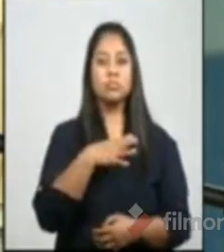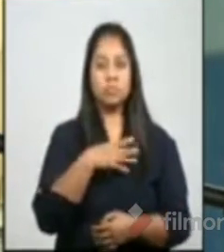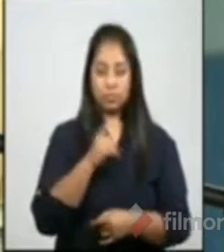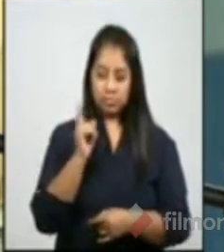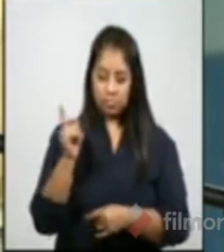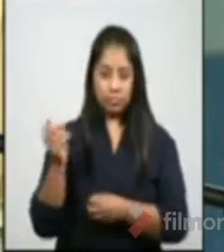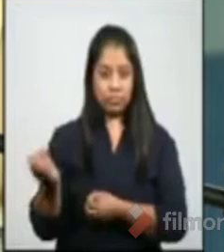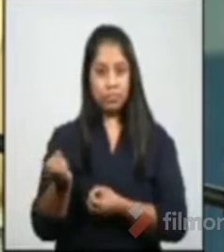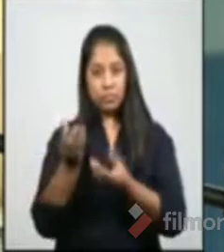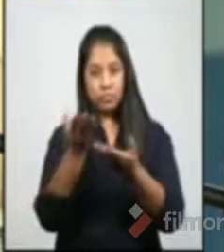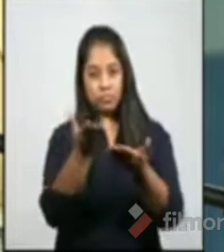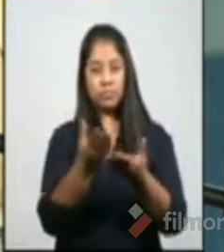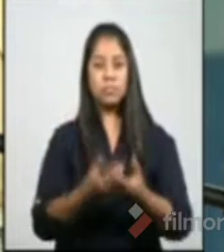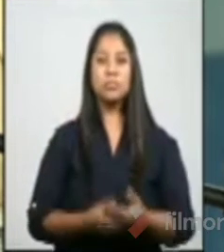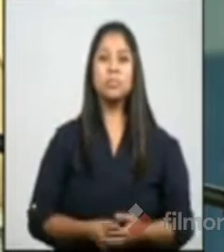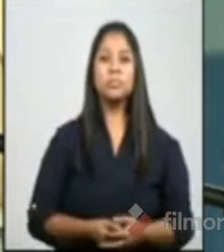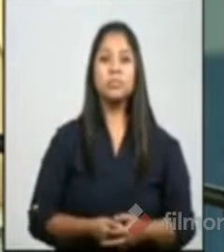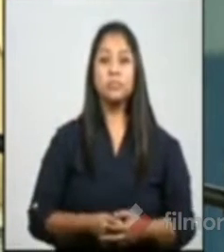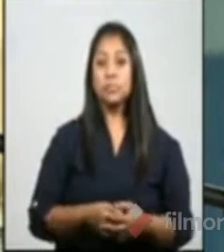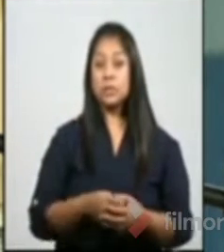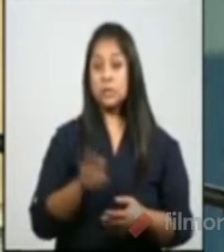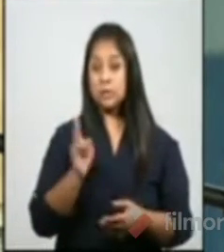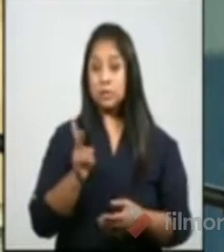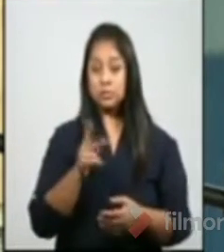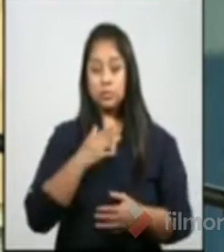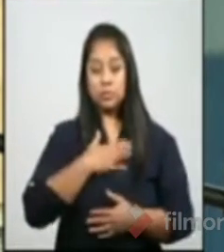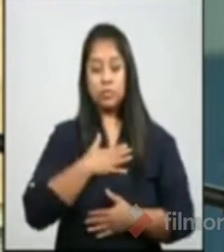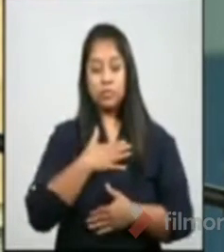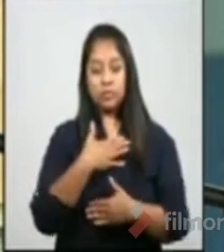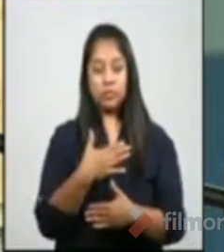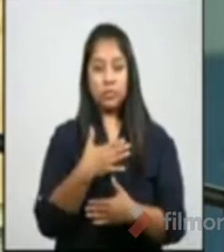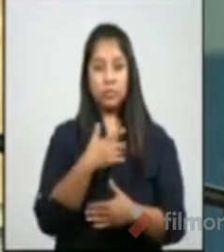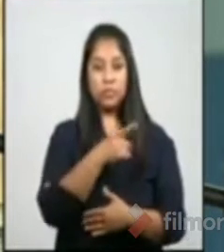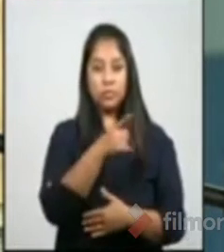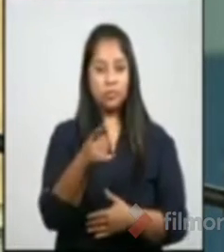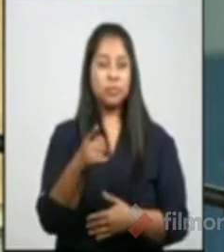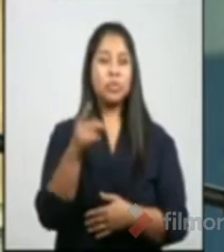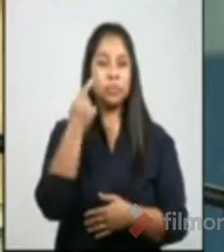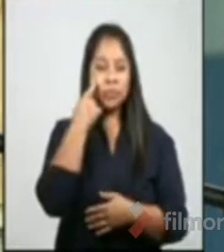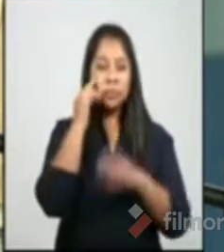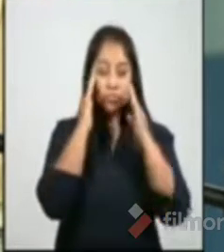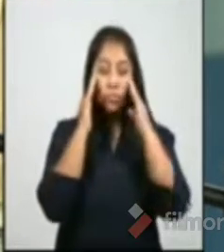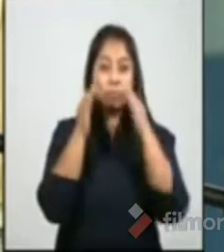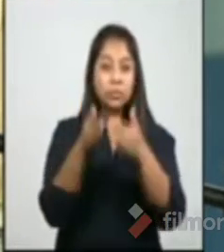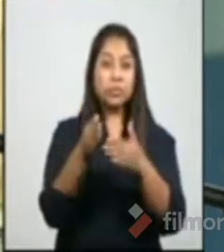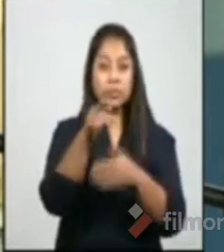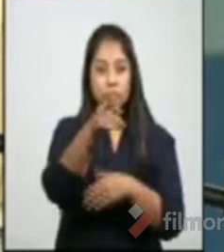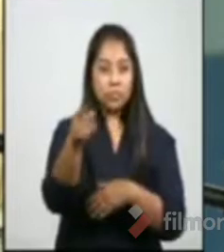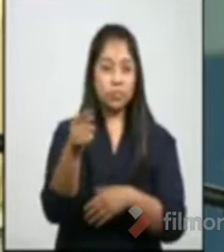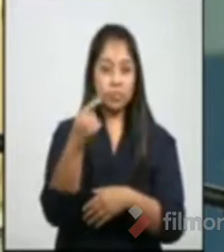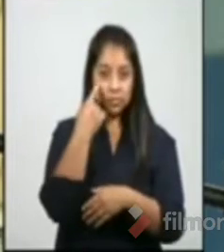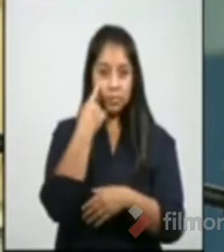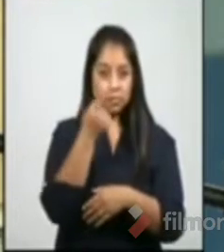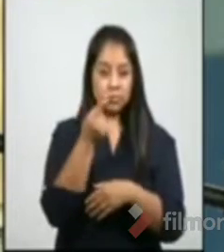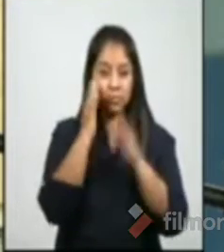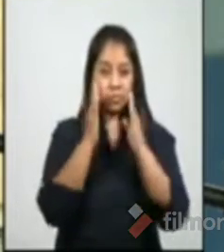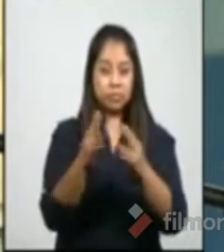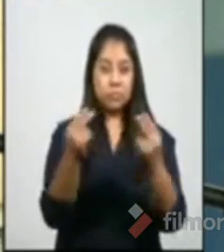las vamos a hacer llegar. Siempre confiando de que va a ser escuchada su petición por usted y su